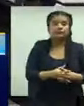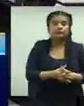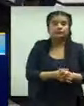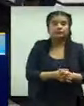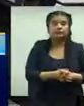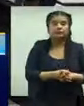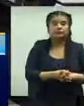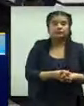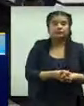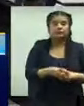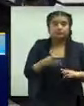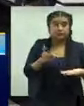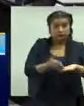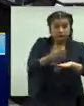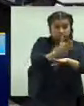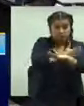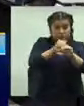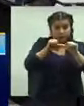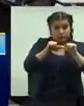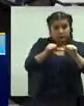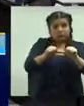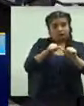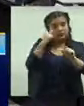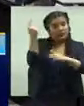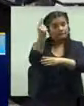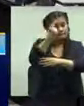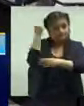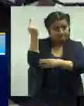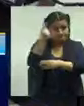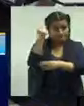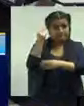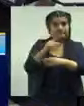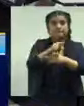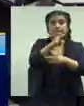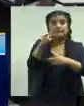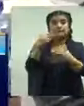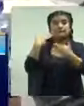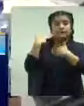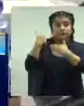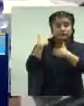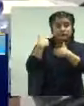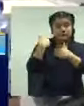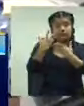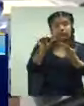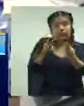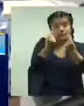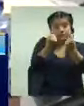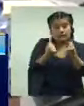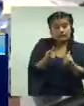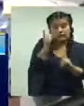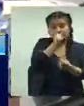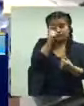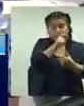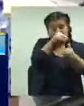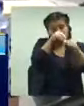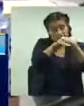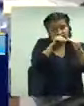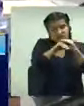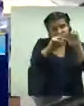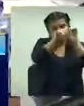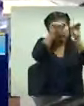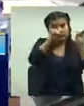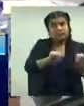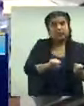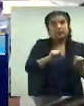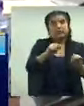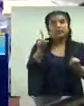Tal vez antes de continuar, solo resaltar que si habían comprometidos sin registrar, esos son